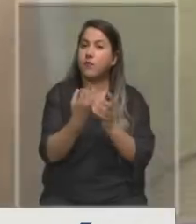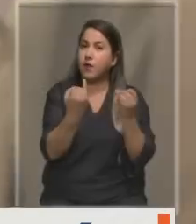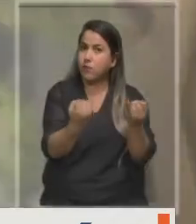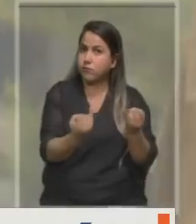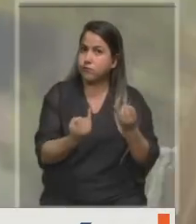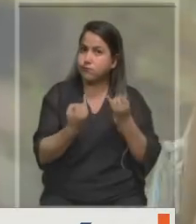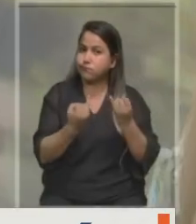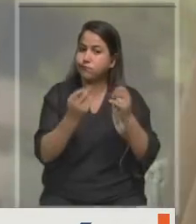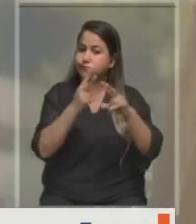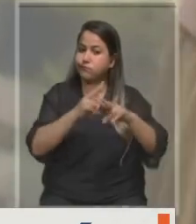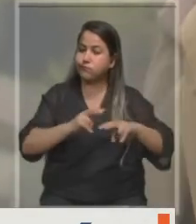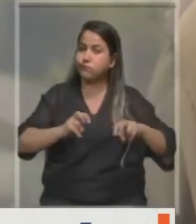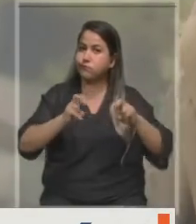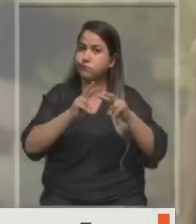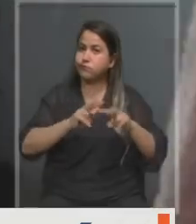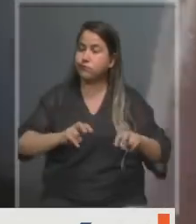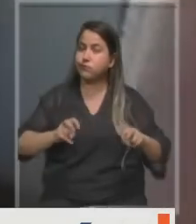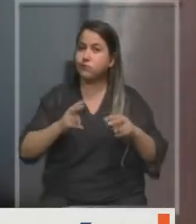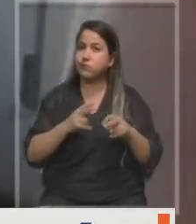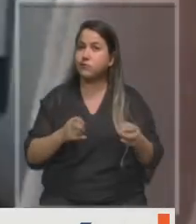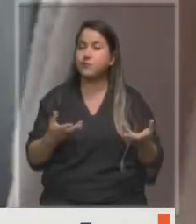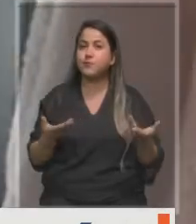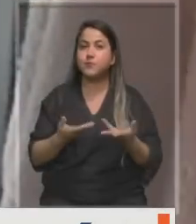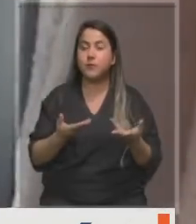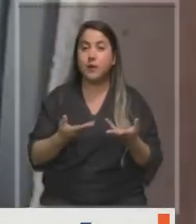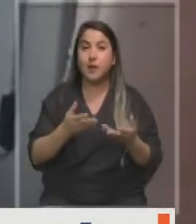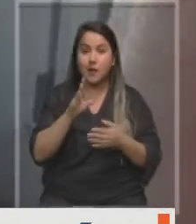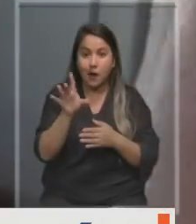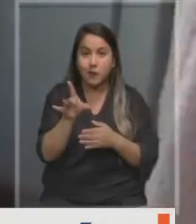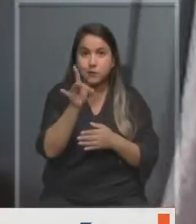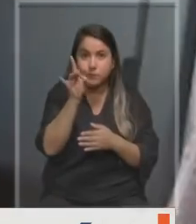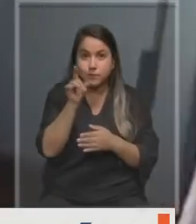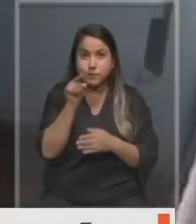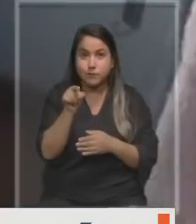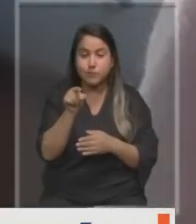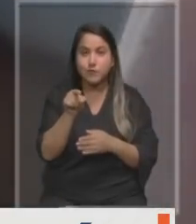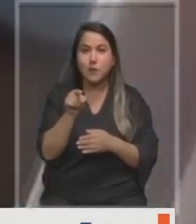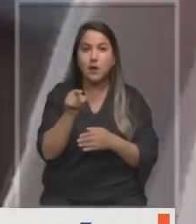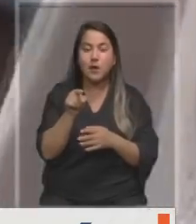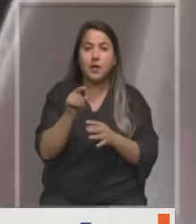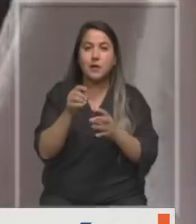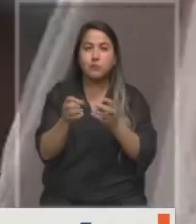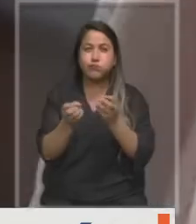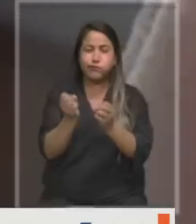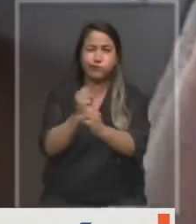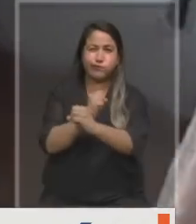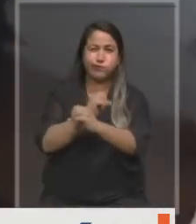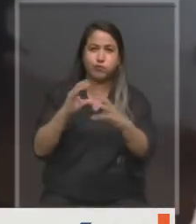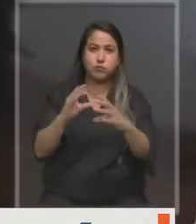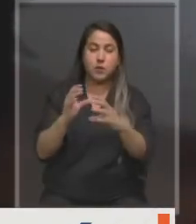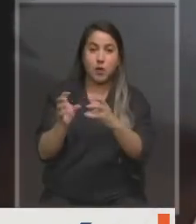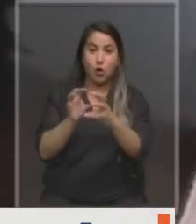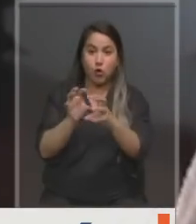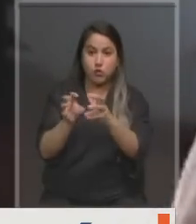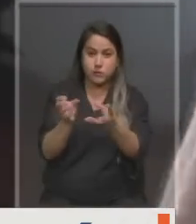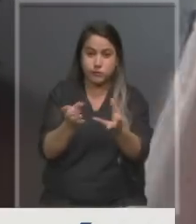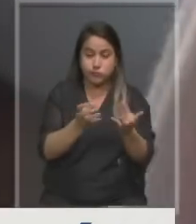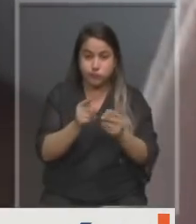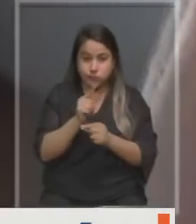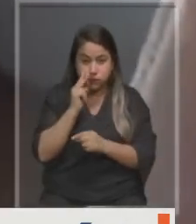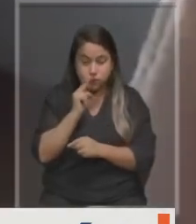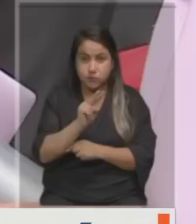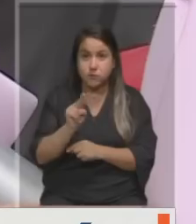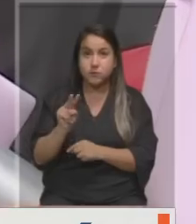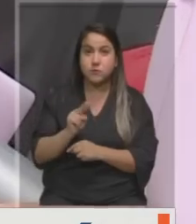entre los que cuentan increíblemente el hallazgo de artefactos explosivos existen indicadores que podrían hablar de